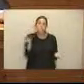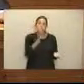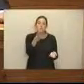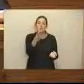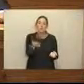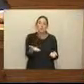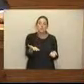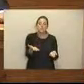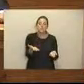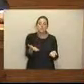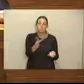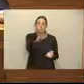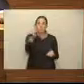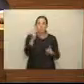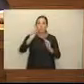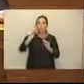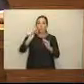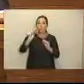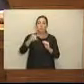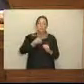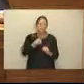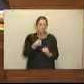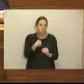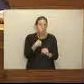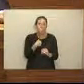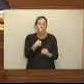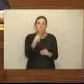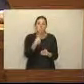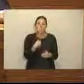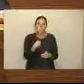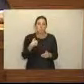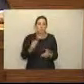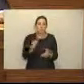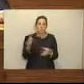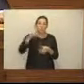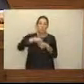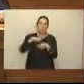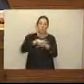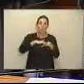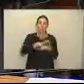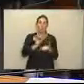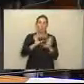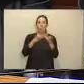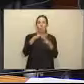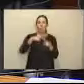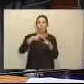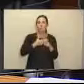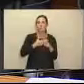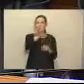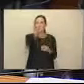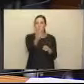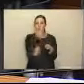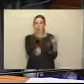usted a esa teoría, parece ser. Yo nunca estuve en su gobierno, ni nadie de mi partido, que yo